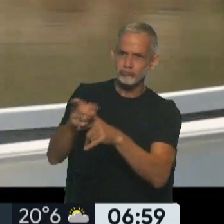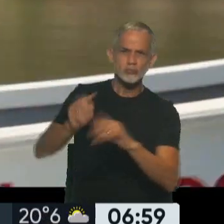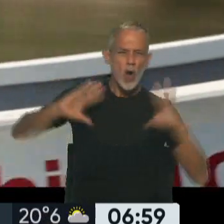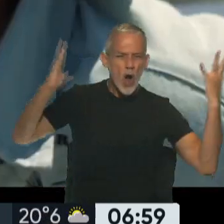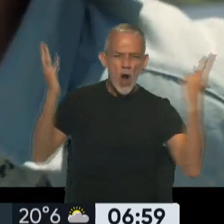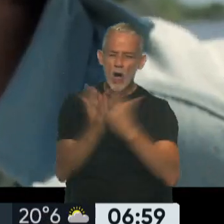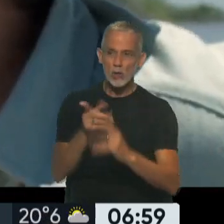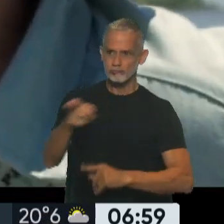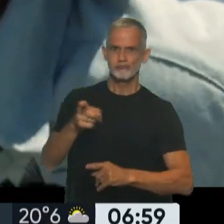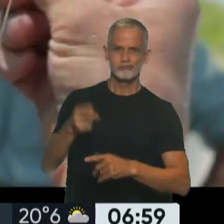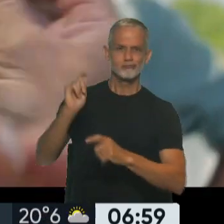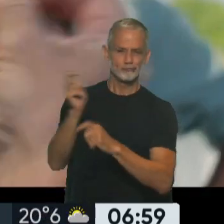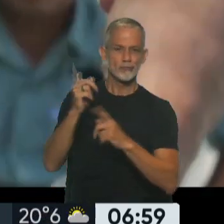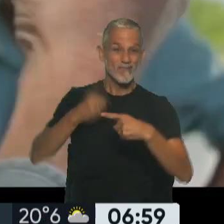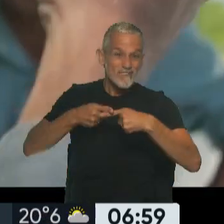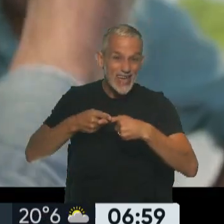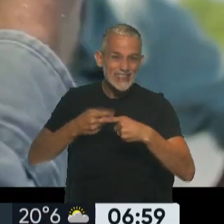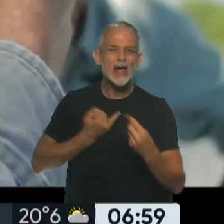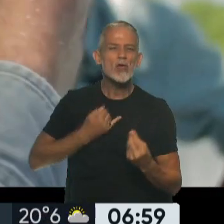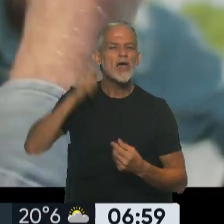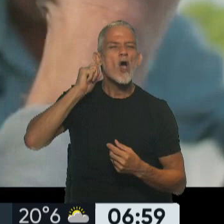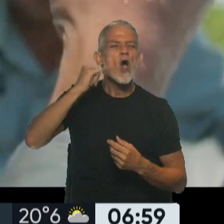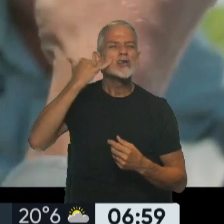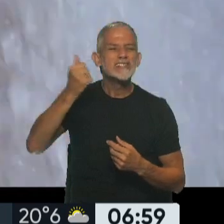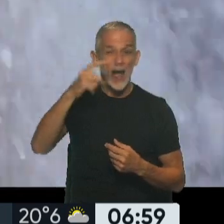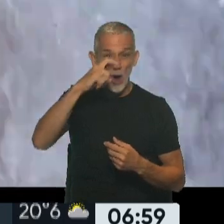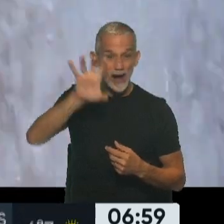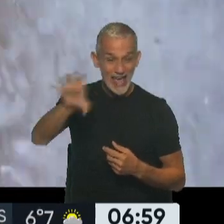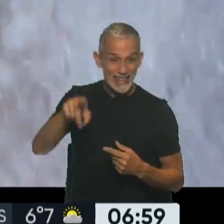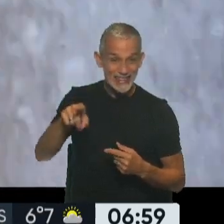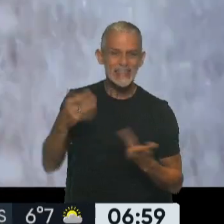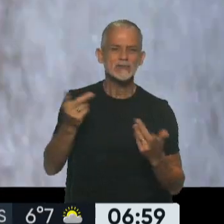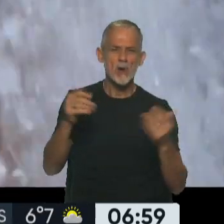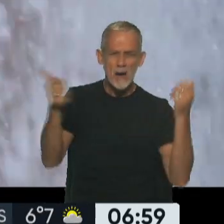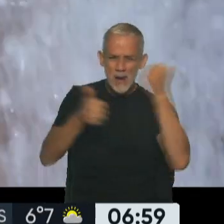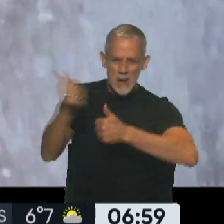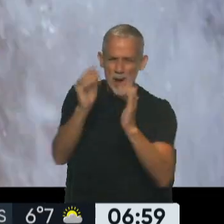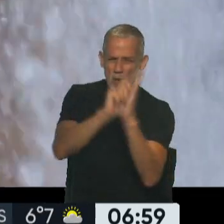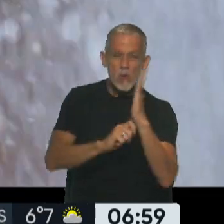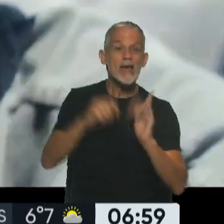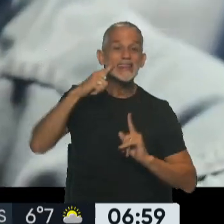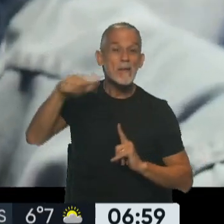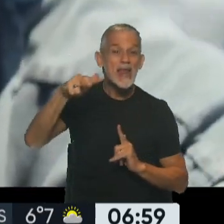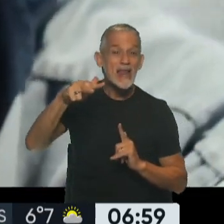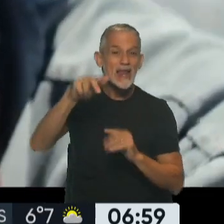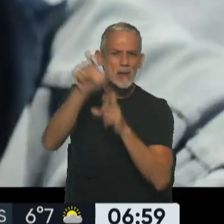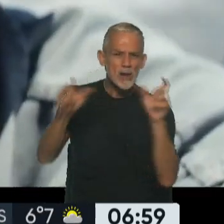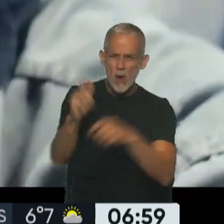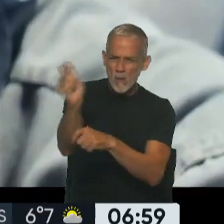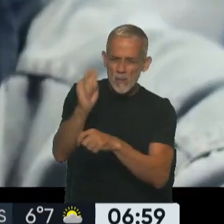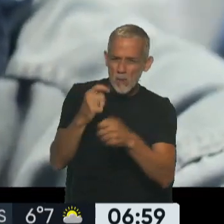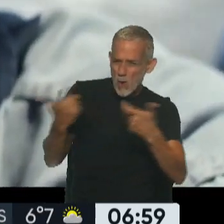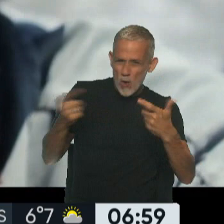mundo. Un fiestón que se realiza en Goya Corrientes con la participación de más de 3.000 pescadores. Es increíble cuando se muestra,